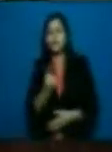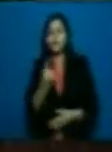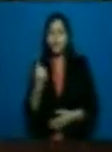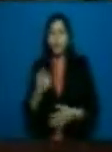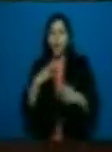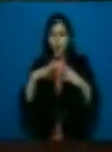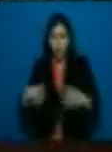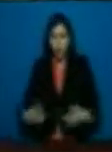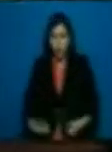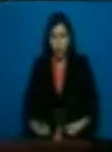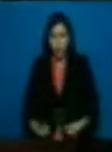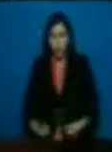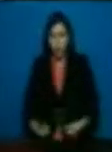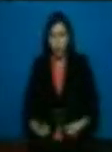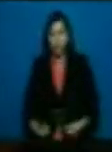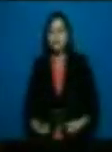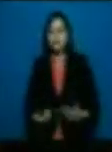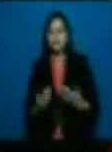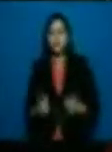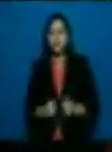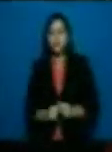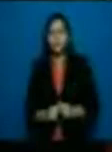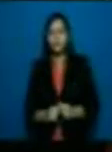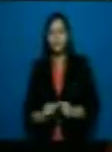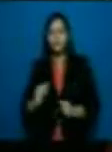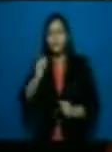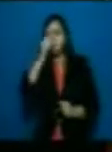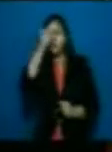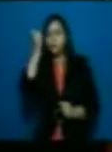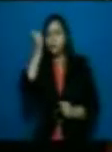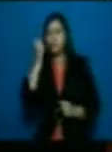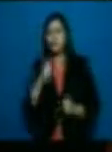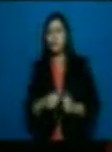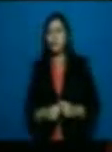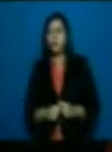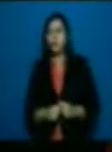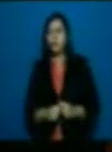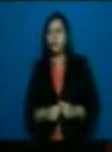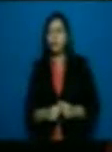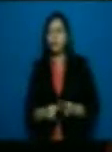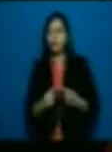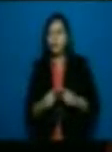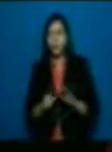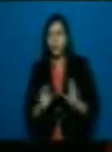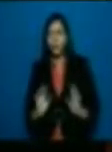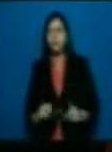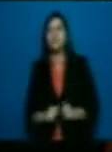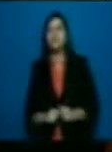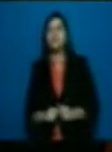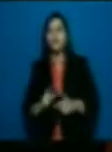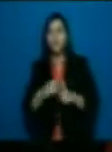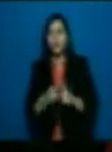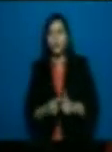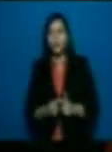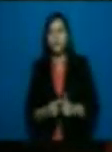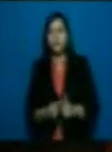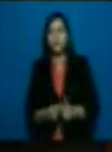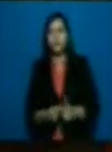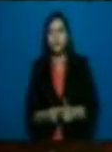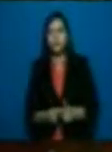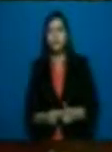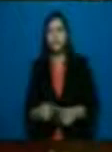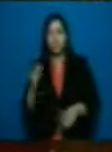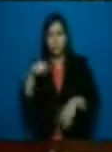los que olvidan pero todas las veces la memoria popular la memoria colectiva